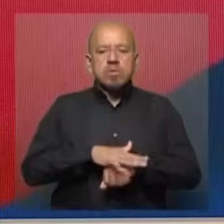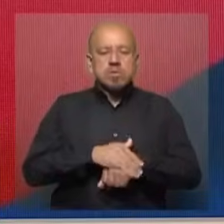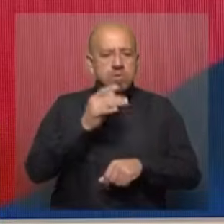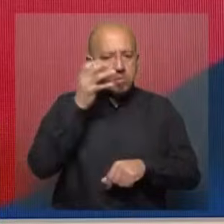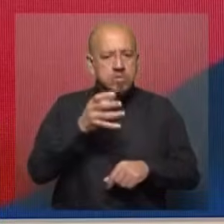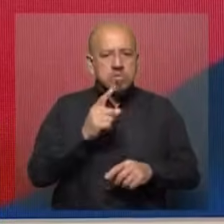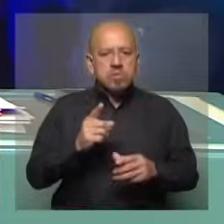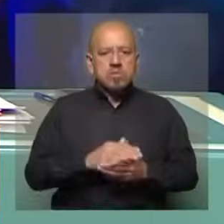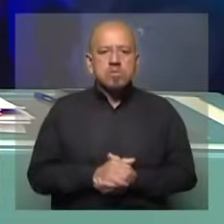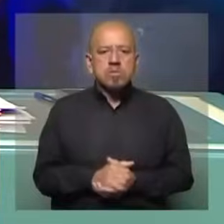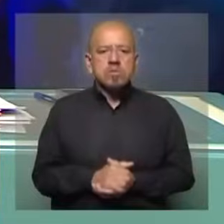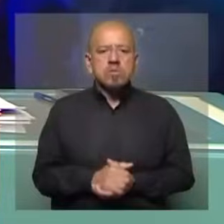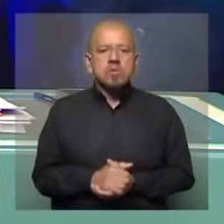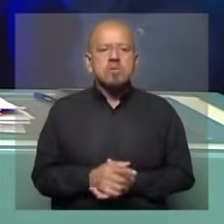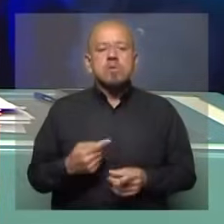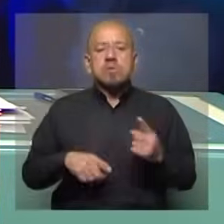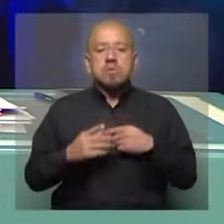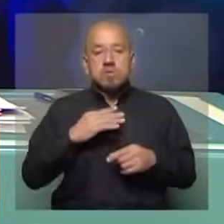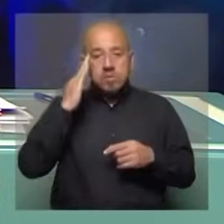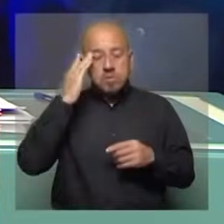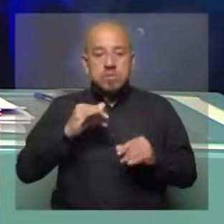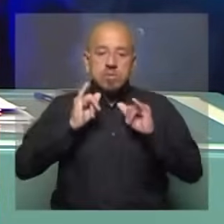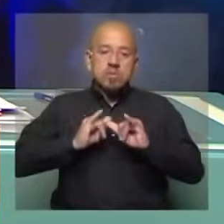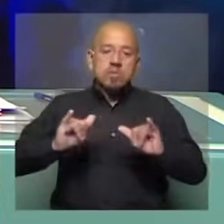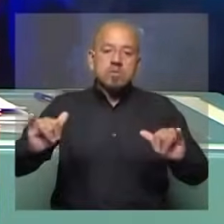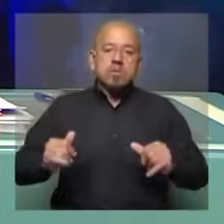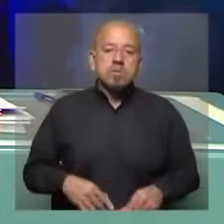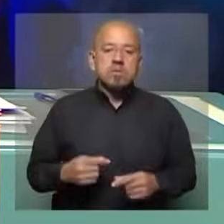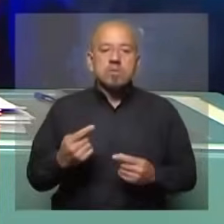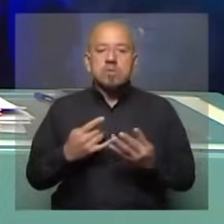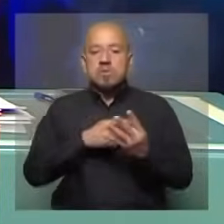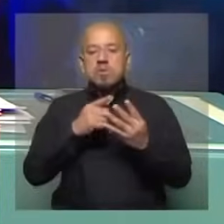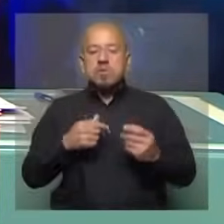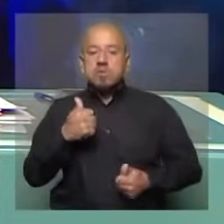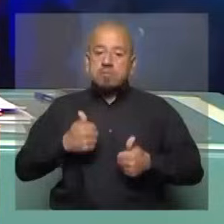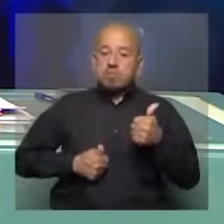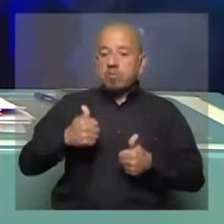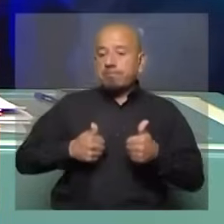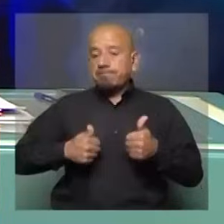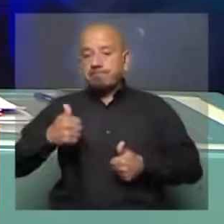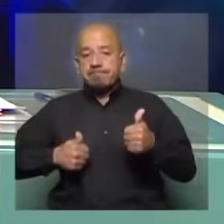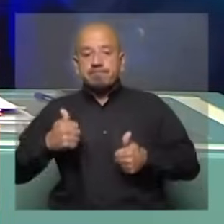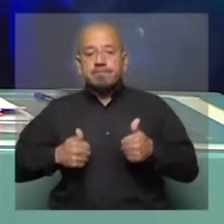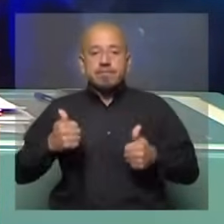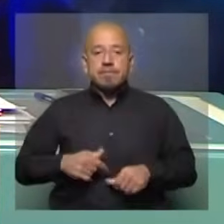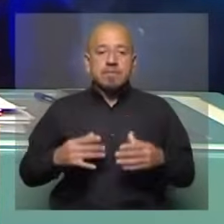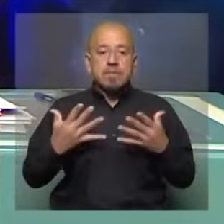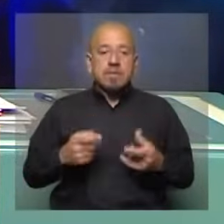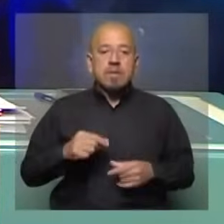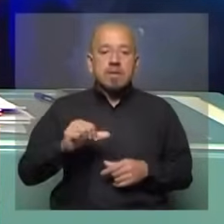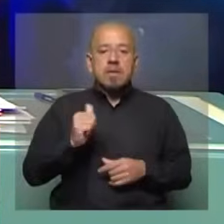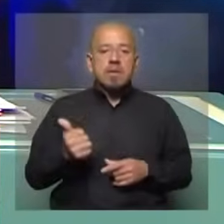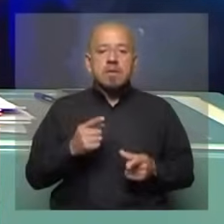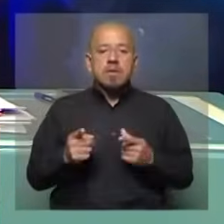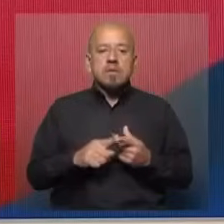para nada. Digo, en el sentido que, bueno, como sabemos, en la campaña se busca cada uno diferenciar del otro o la otra. Y da, que todos quieren ganarla la interna también.